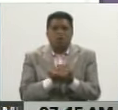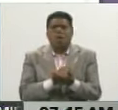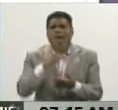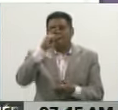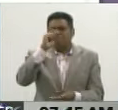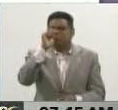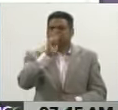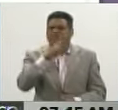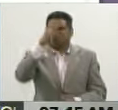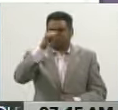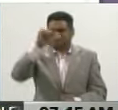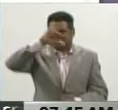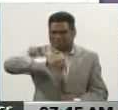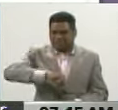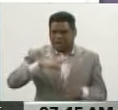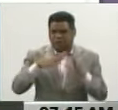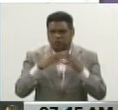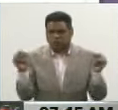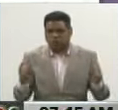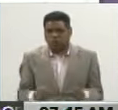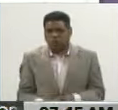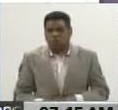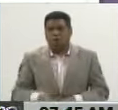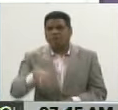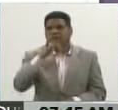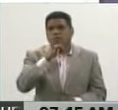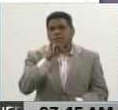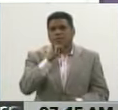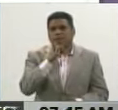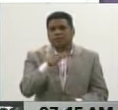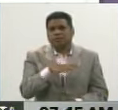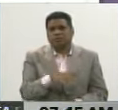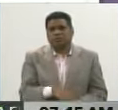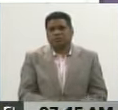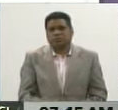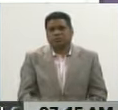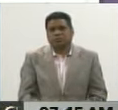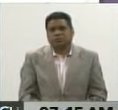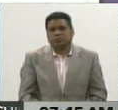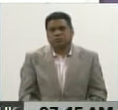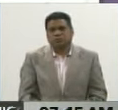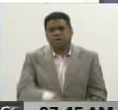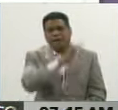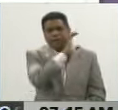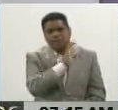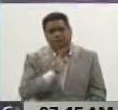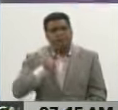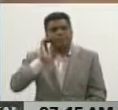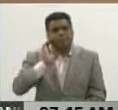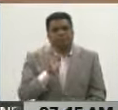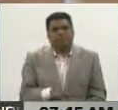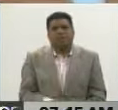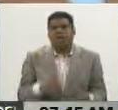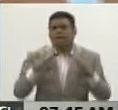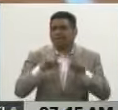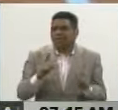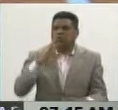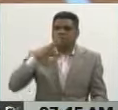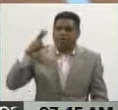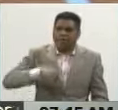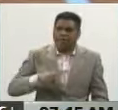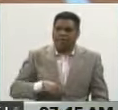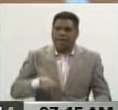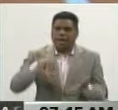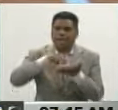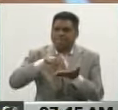en todo. Esto fue un mensaje, como reiteramos, por parte del gobernador de Enrique Capriles Radonski, pero hay una realidad en el estado